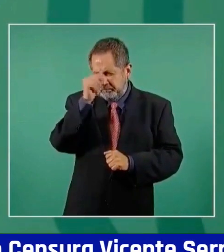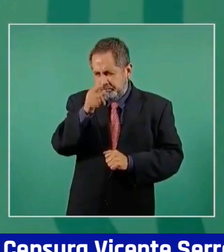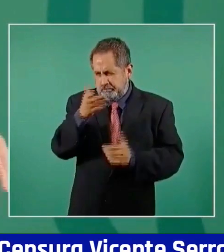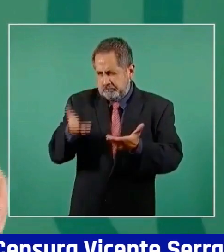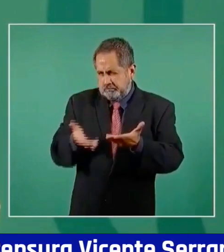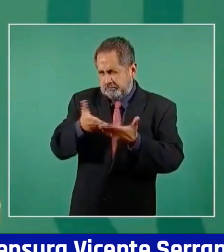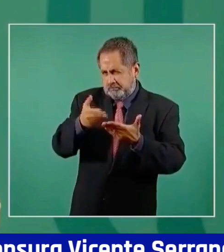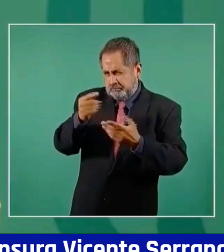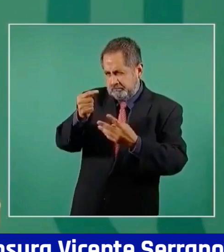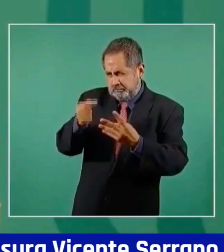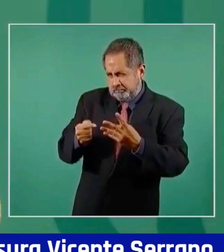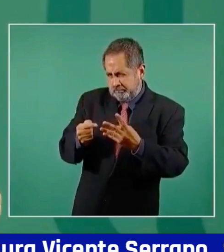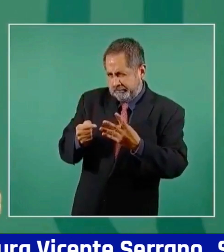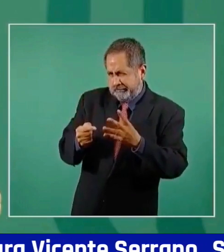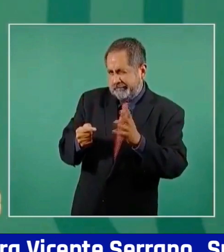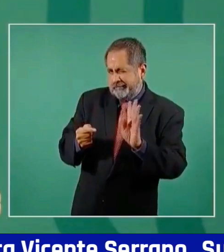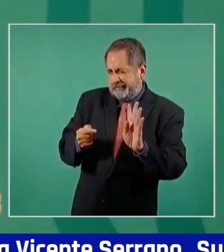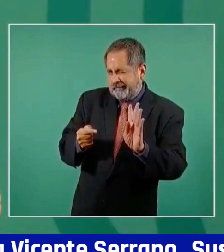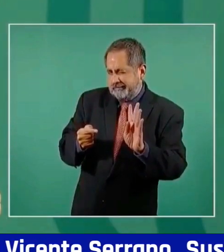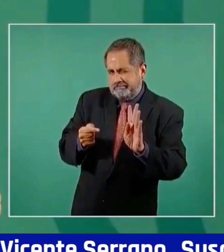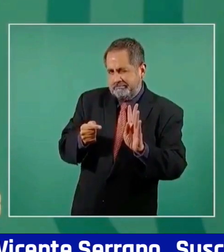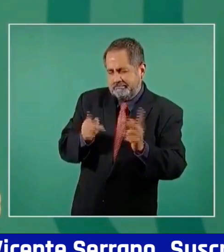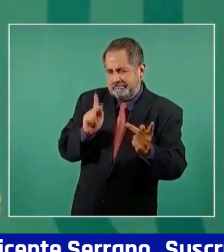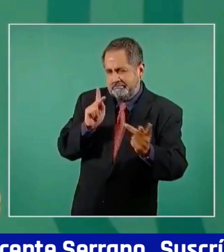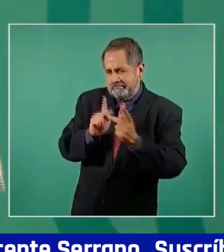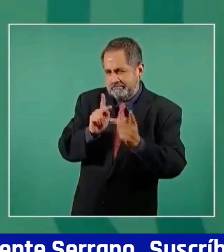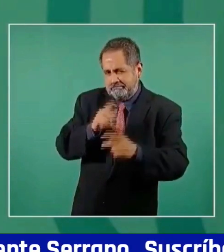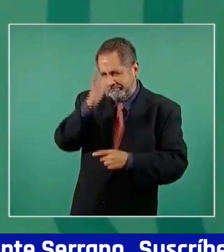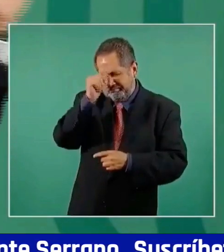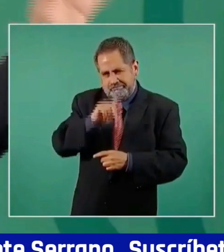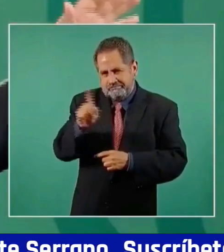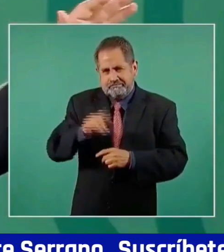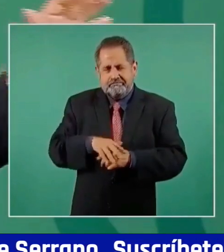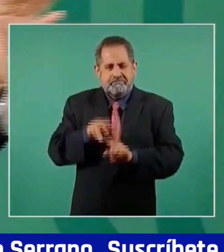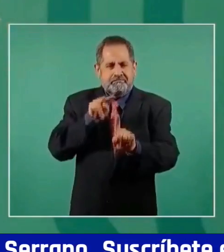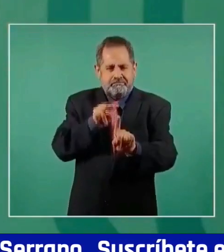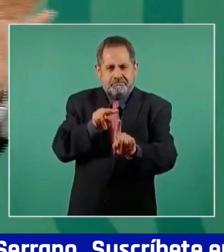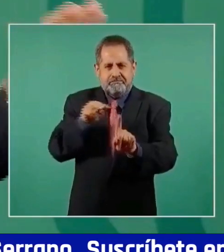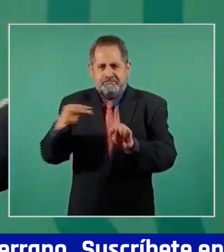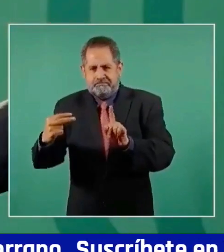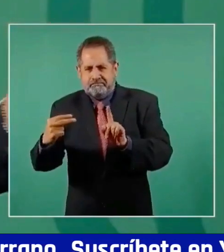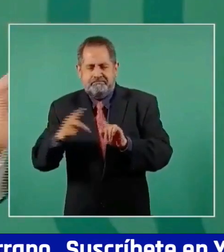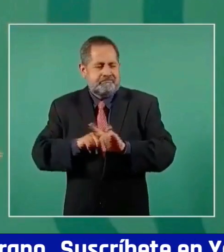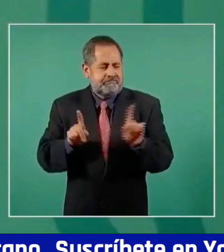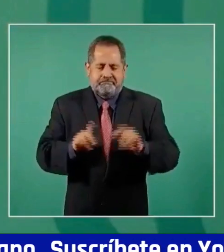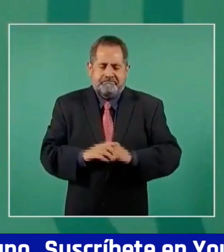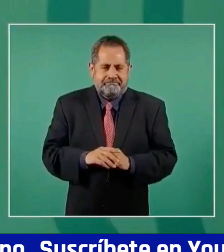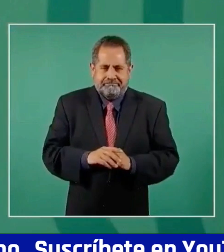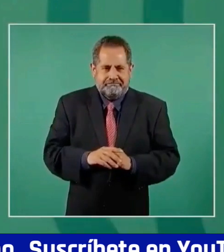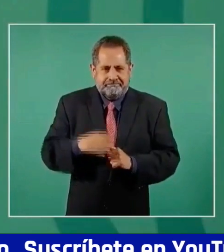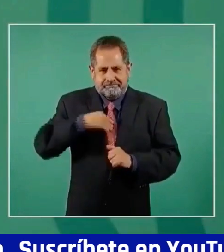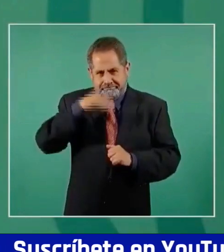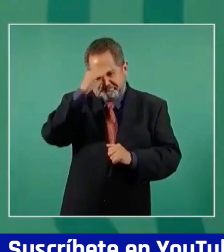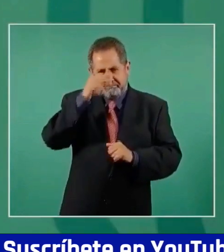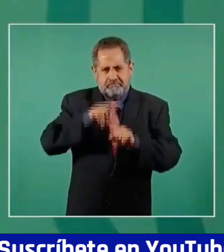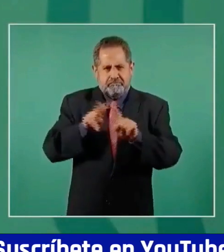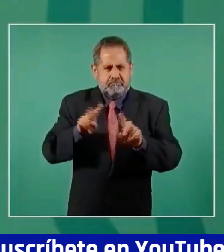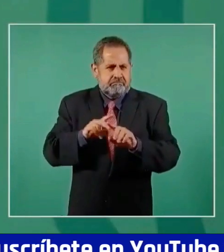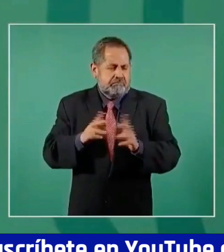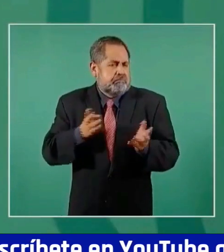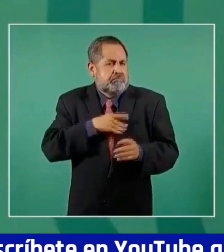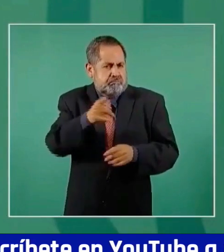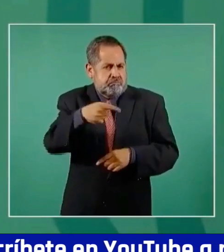planteamiento, pero no coincido. Tenemos visiones distintas. Y qué bueno,